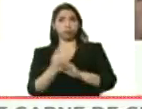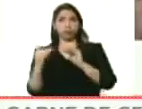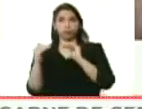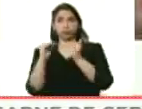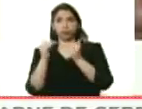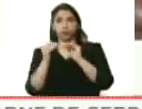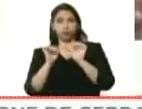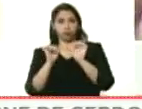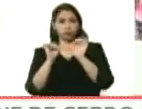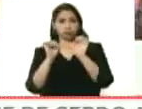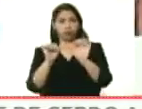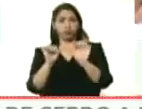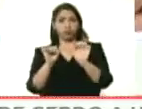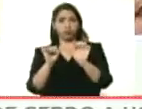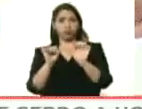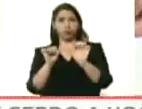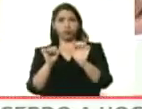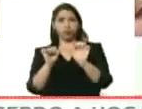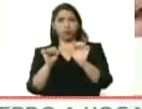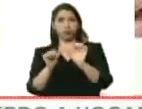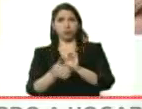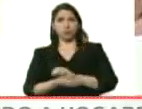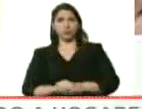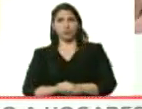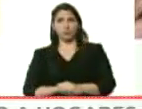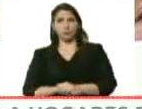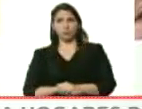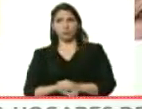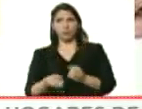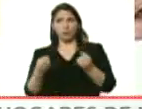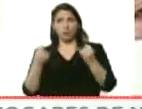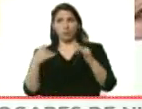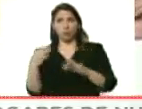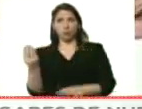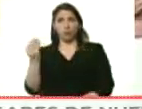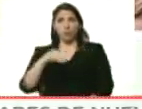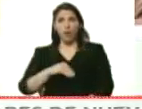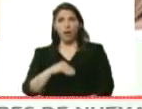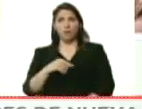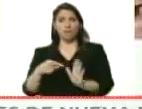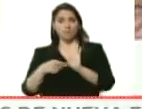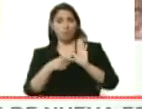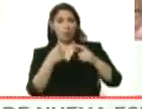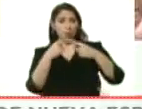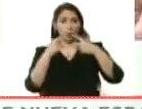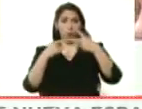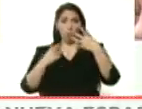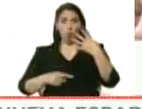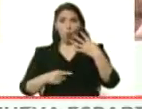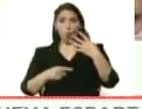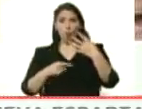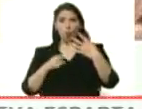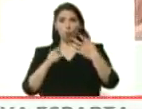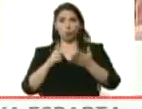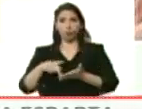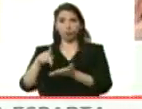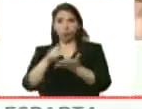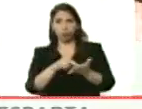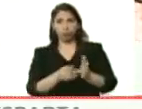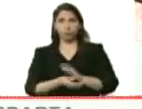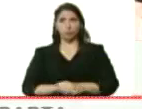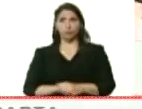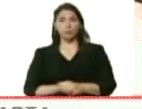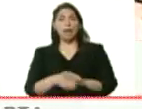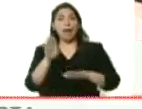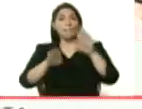su representación de tales y mucho más de figurar entre las otras, aparecerán ridículas.